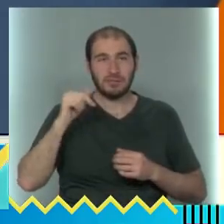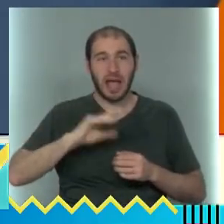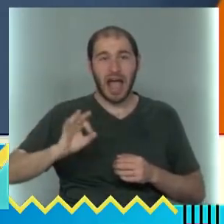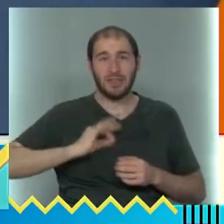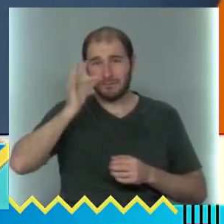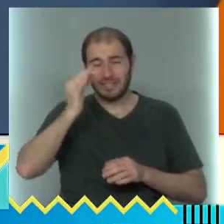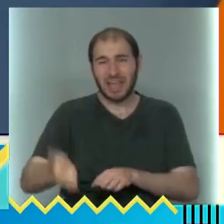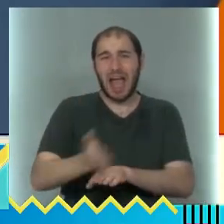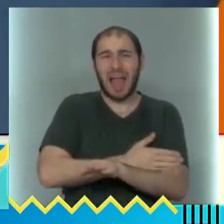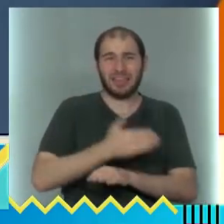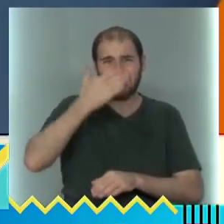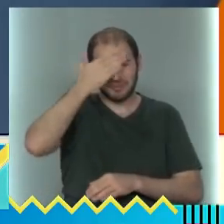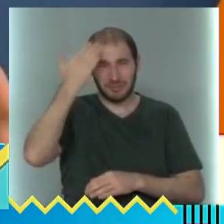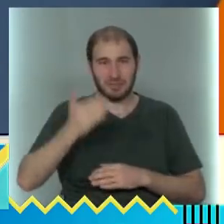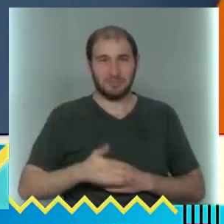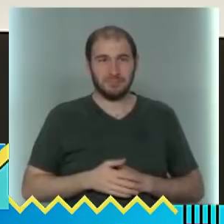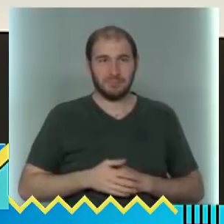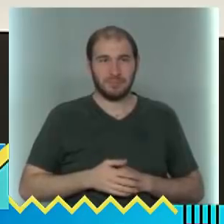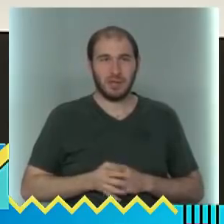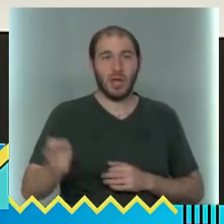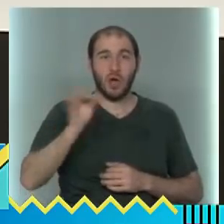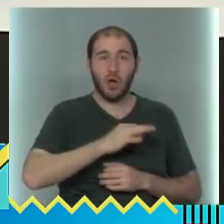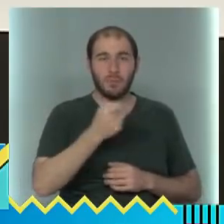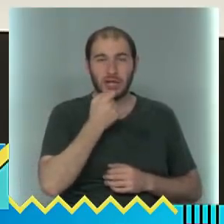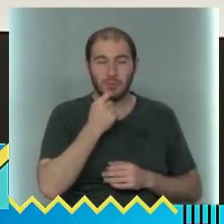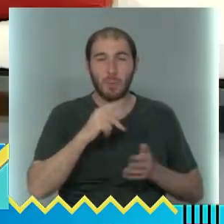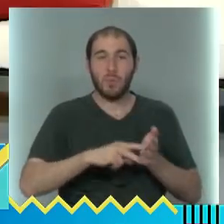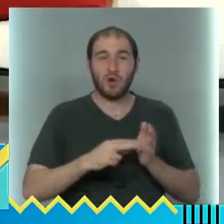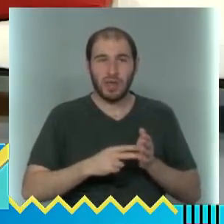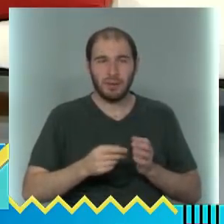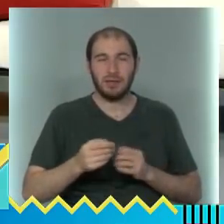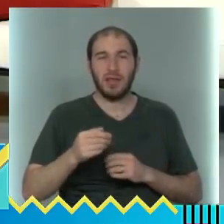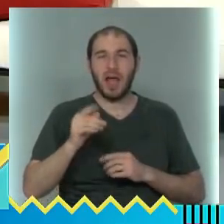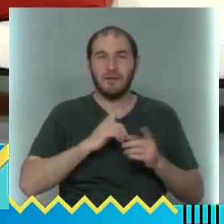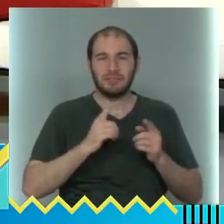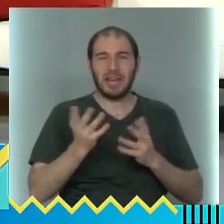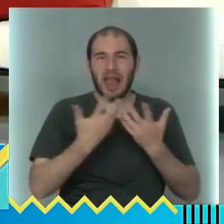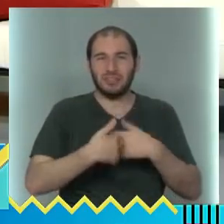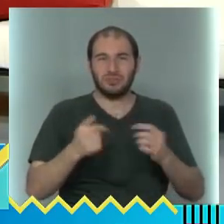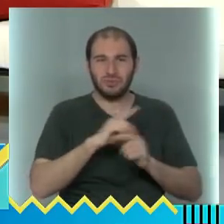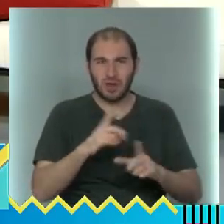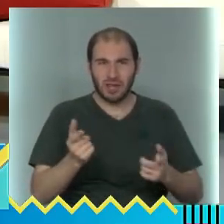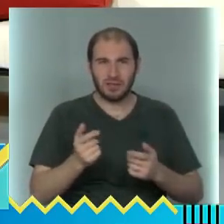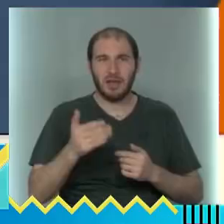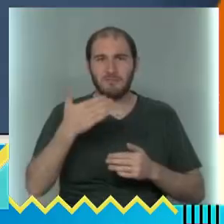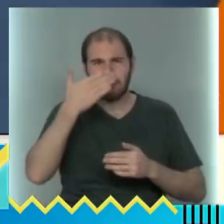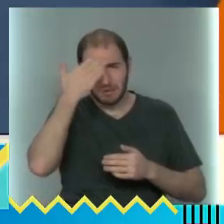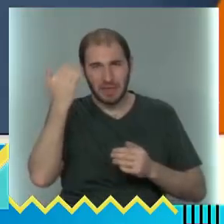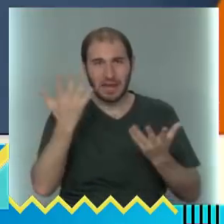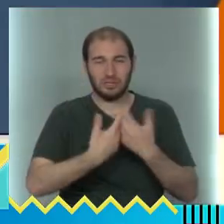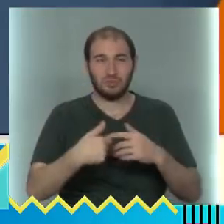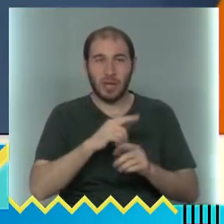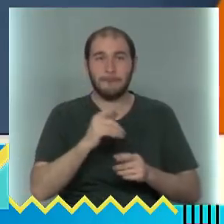20 años antes que la enfermedad. O, por ejemplo, los trastornos de olfacción, que uno por ahí no lo relacionaría con la enfermedad.